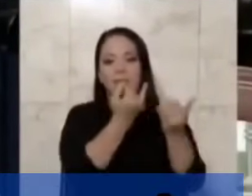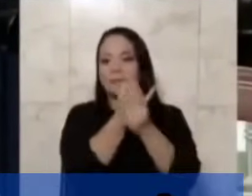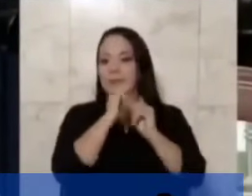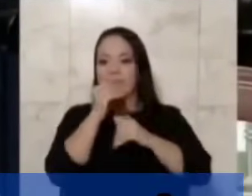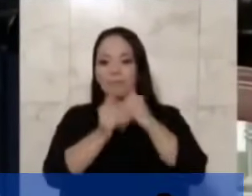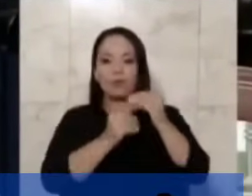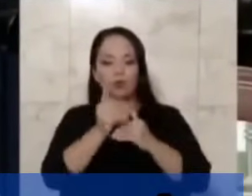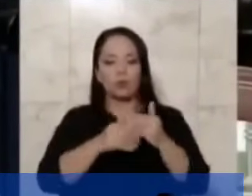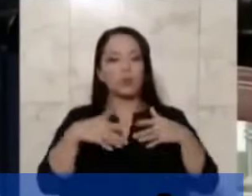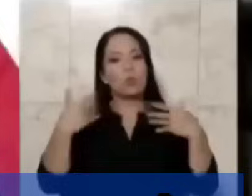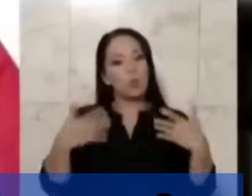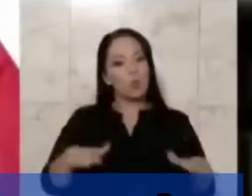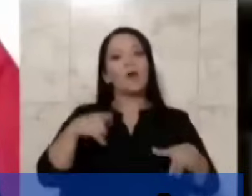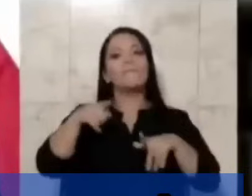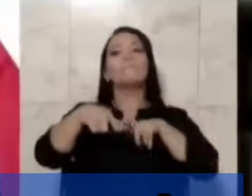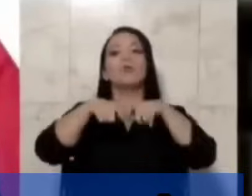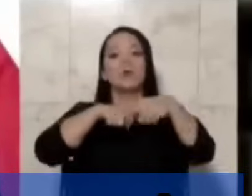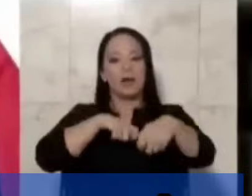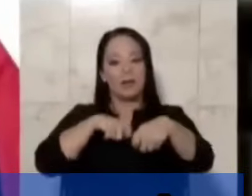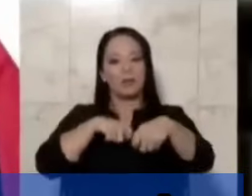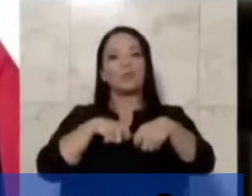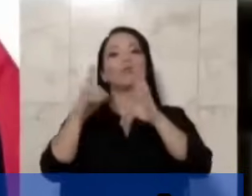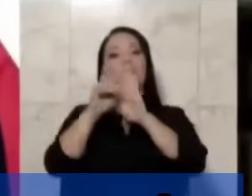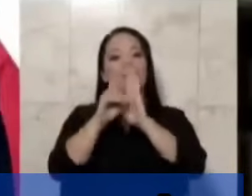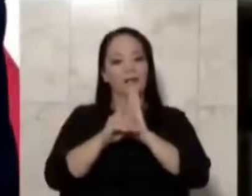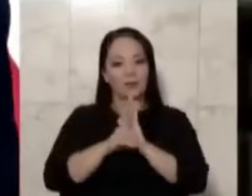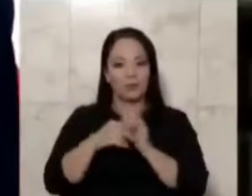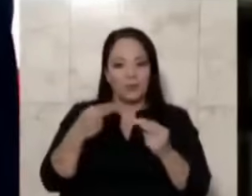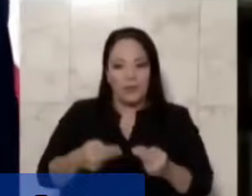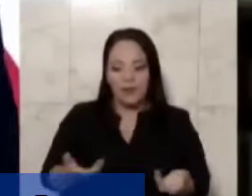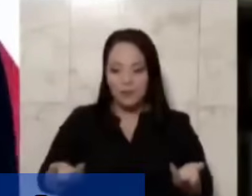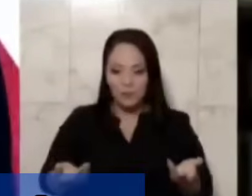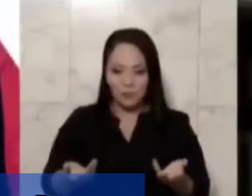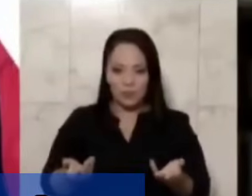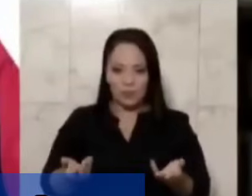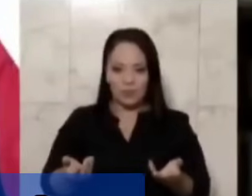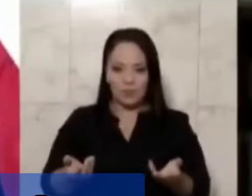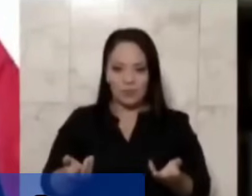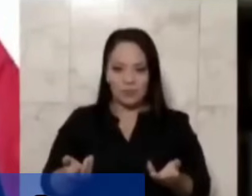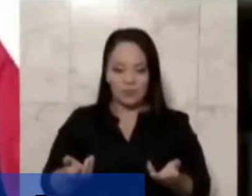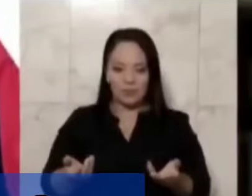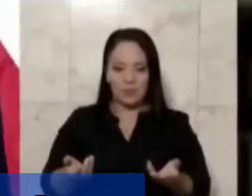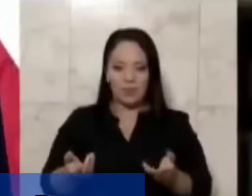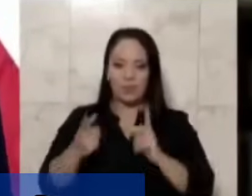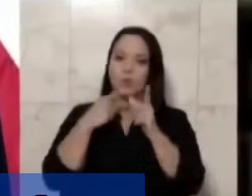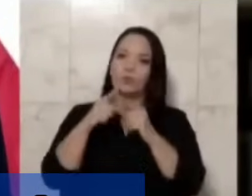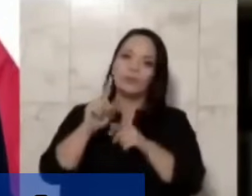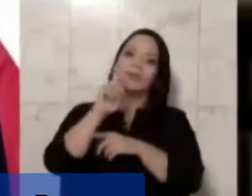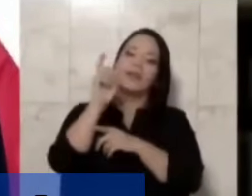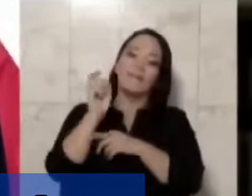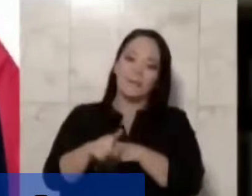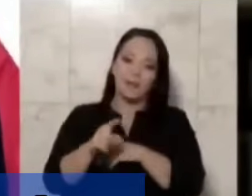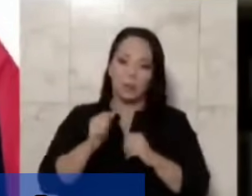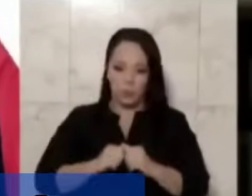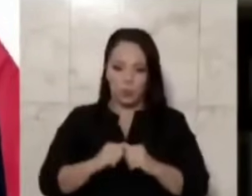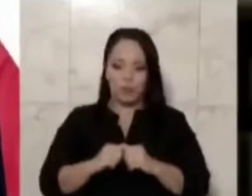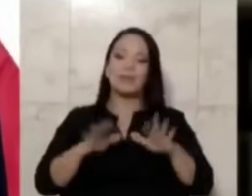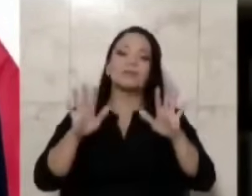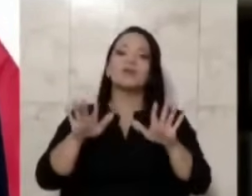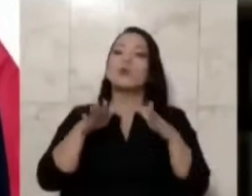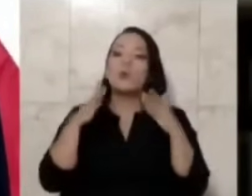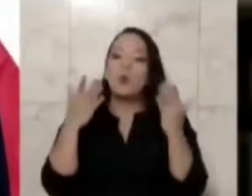él estaría violando derechos fundamentales. Entonces, aquí la pregunta es, ¿cómo